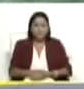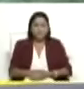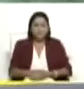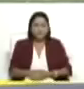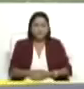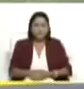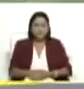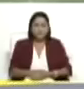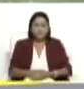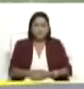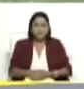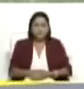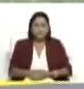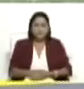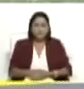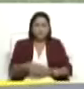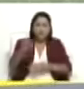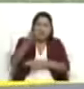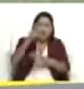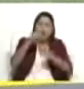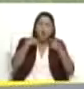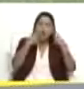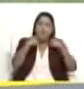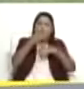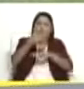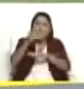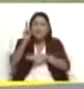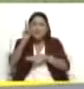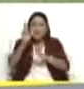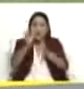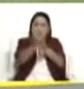Le quitaron el color de la bandera.